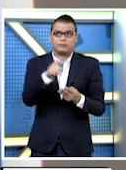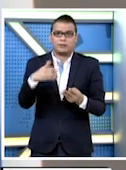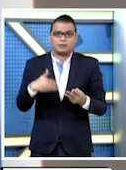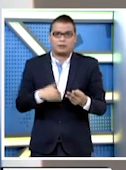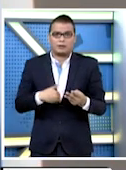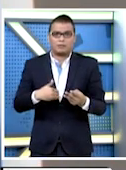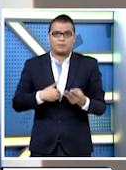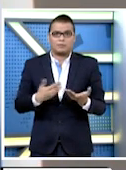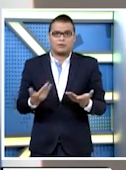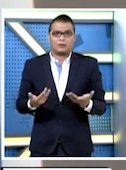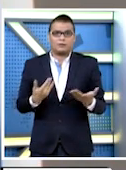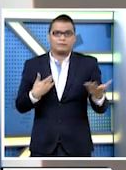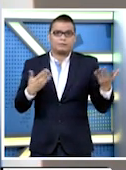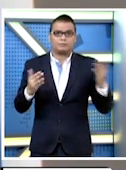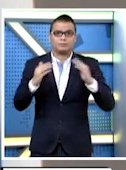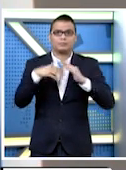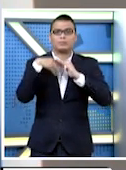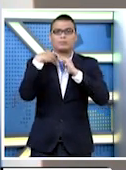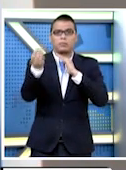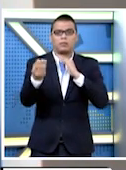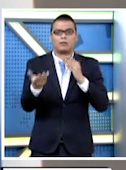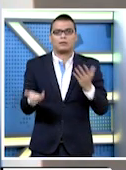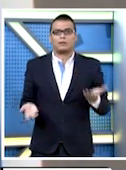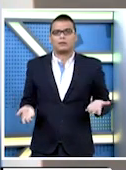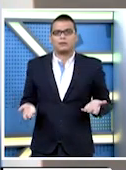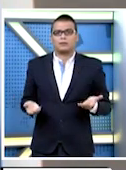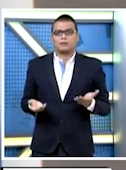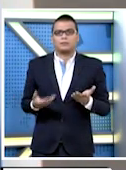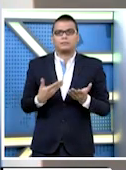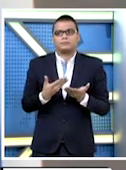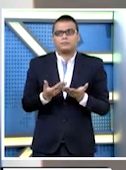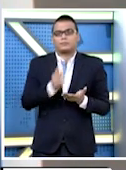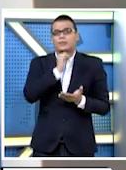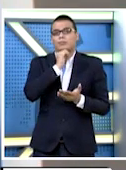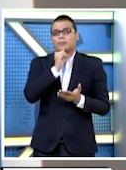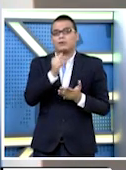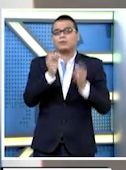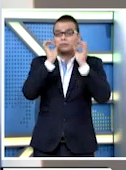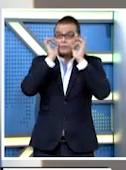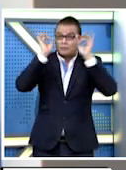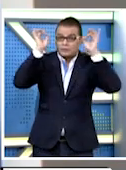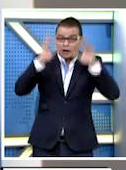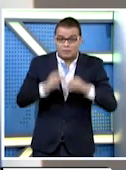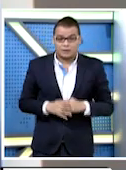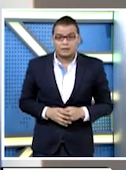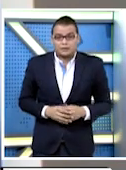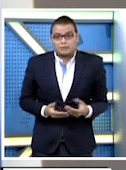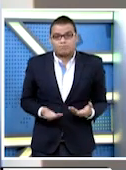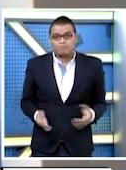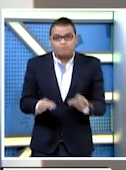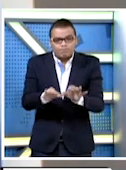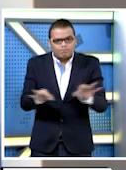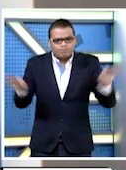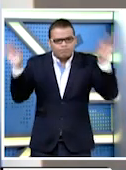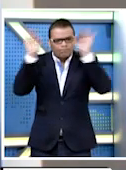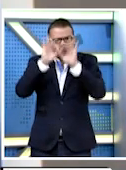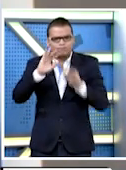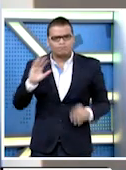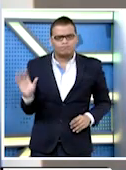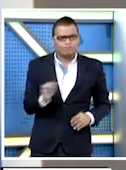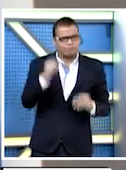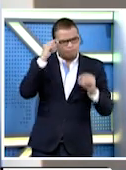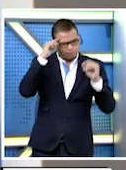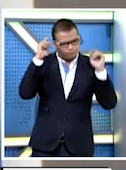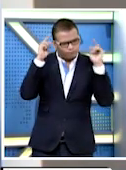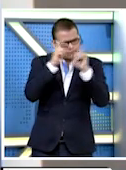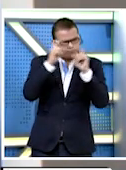hay hambre, rompe la cuarentena y hay un problema muy grave. Por eso entonces es tan importante que vayamos